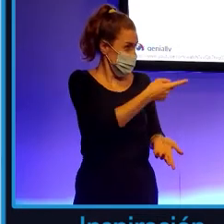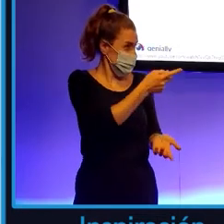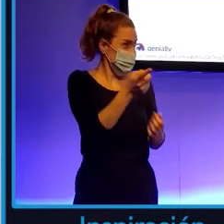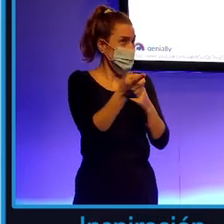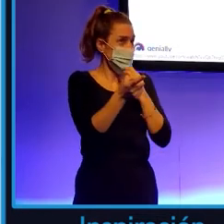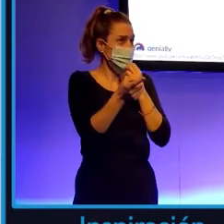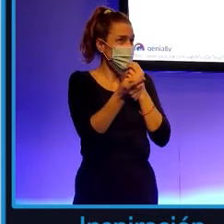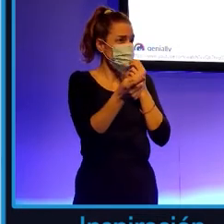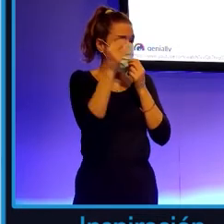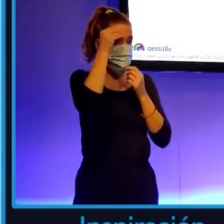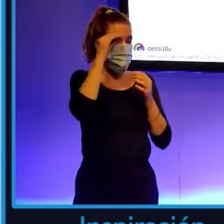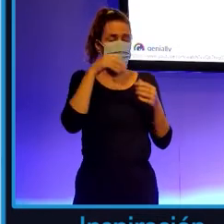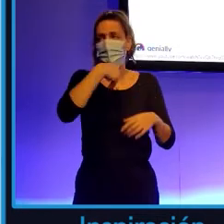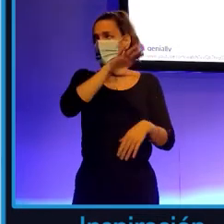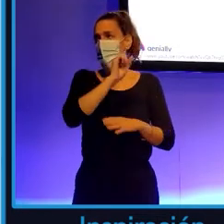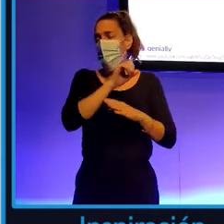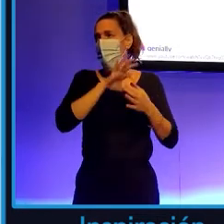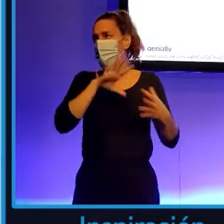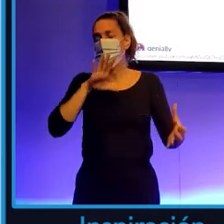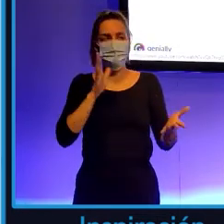creen que eso no va con ustedes